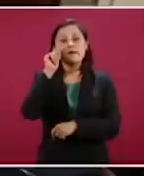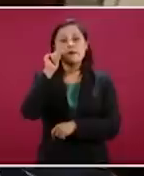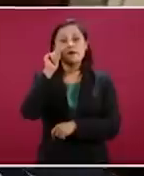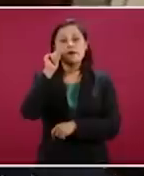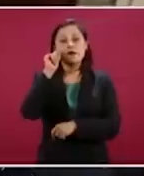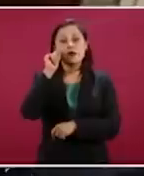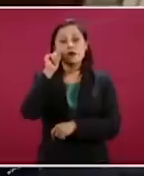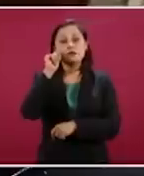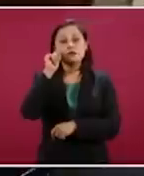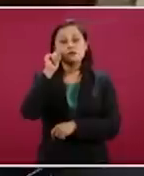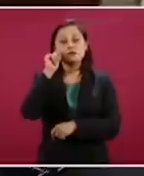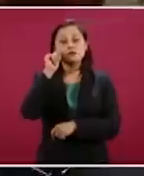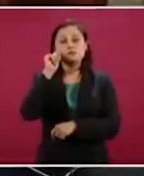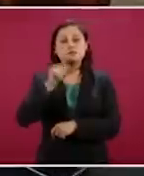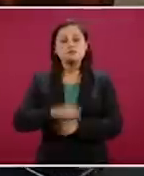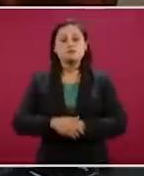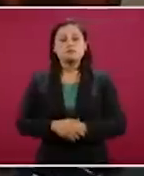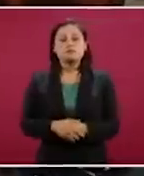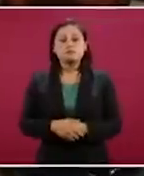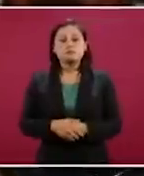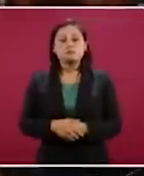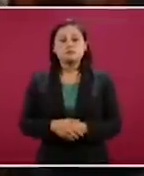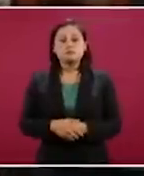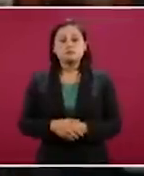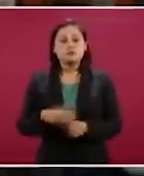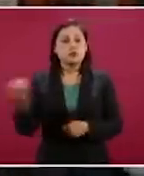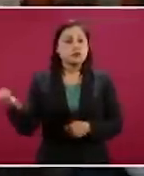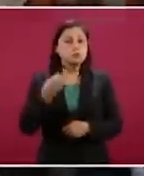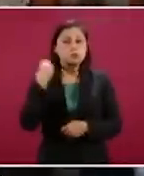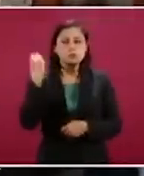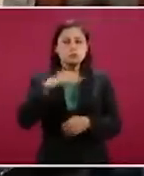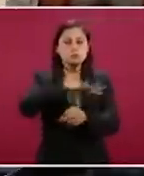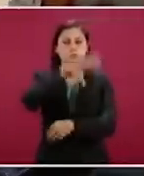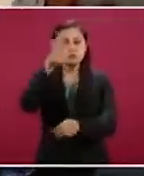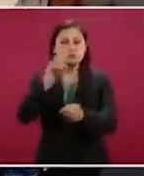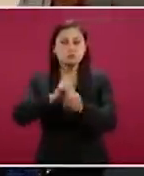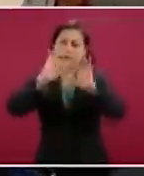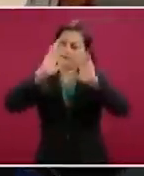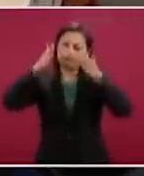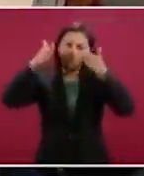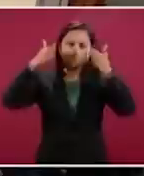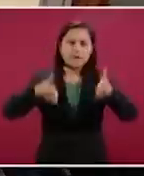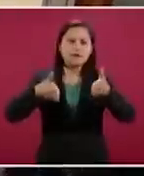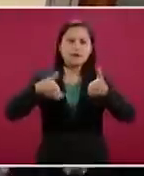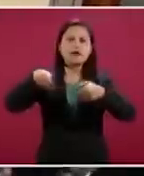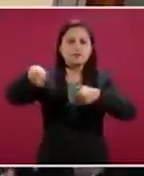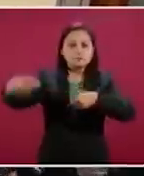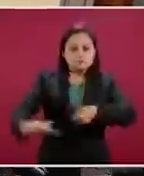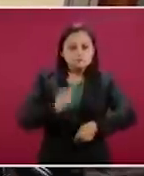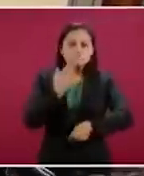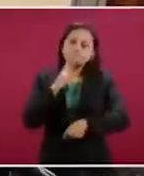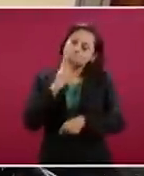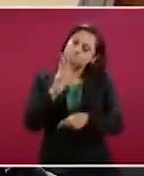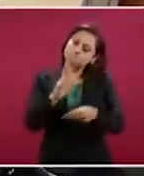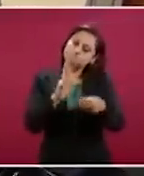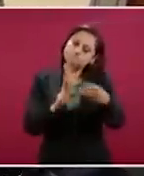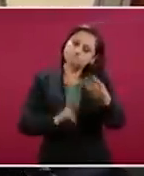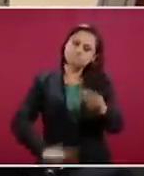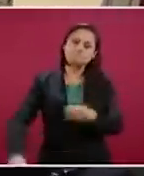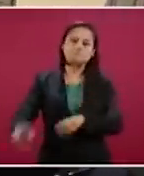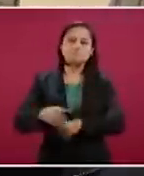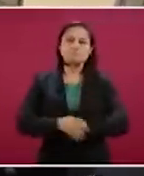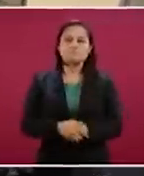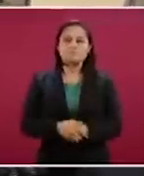dedicamos de toda la mañanera a contestar preguntas y respuestas,